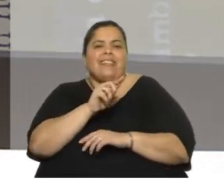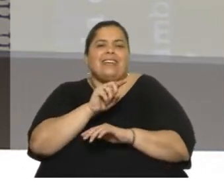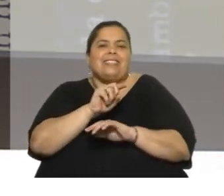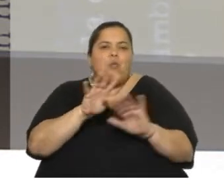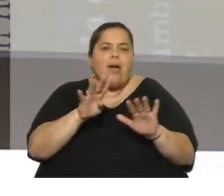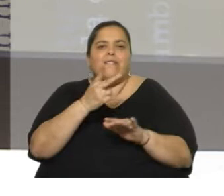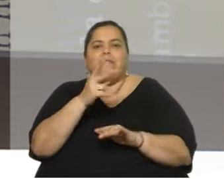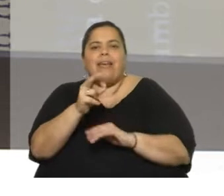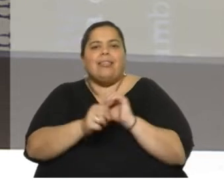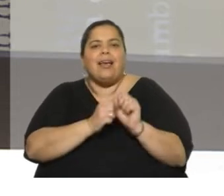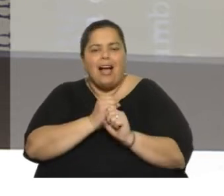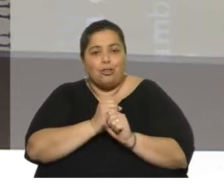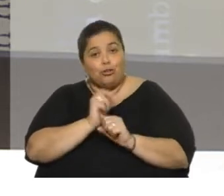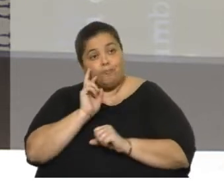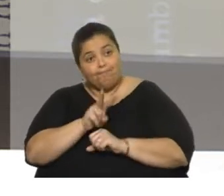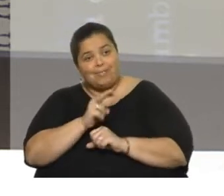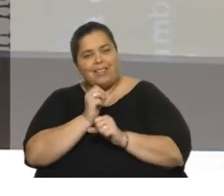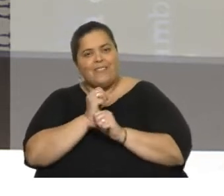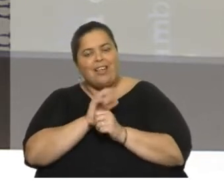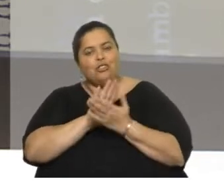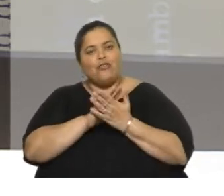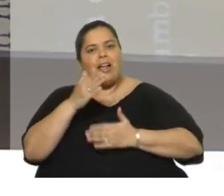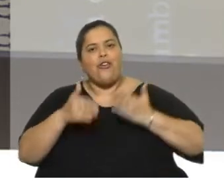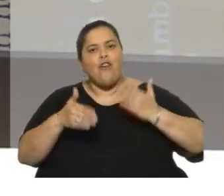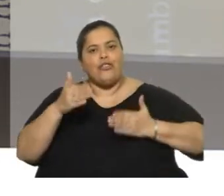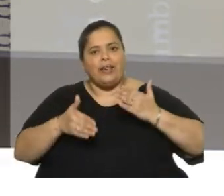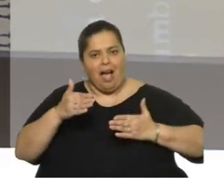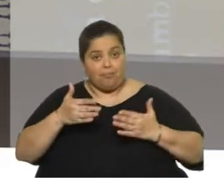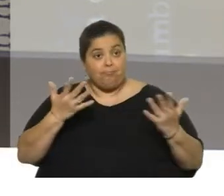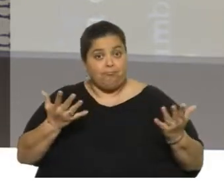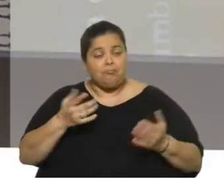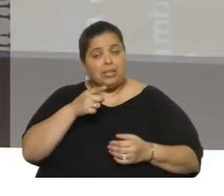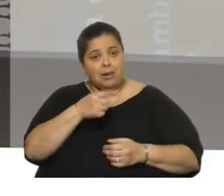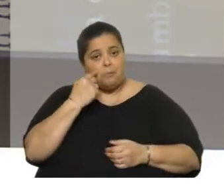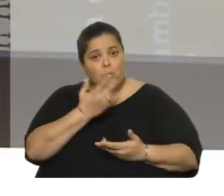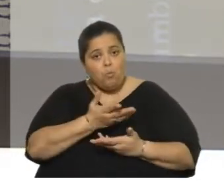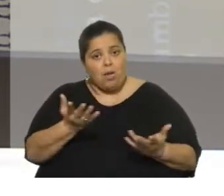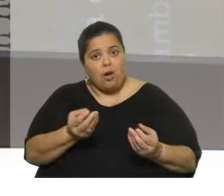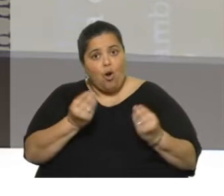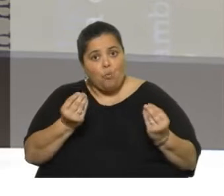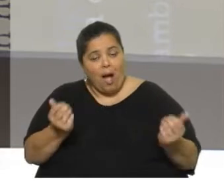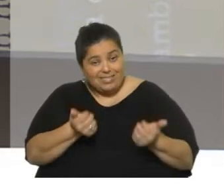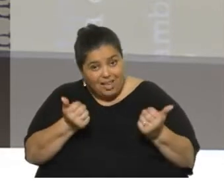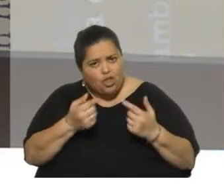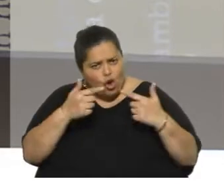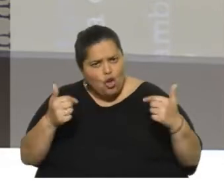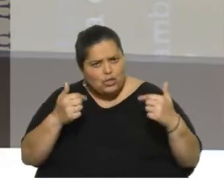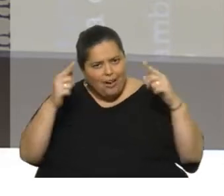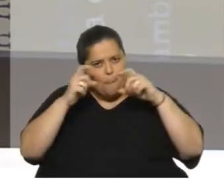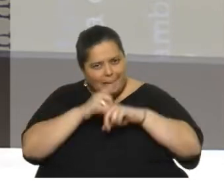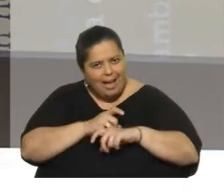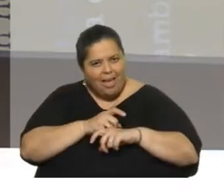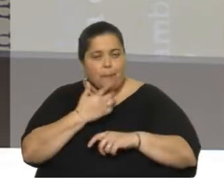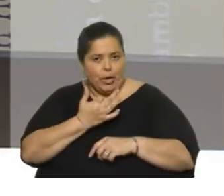años, trabajando en robótica y acercándose a cosas complejas como pueden ser